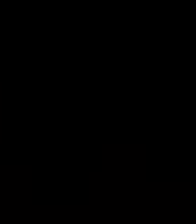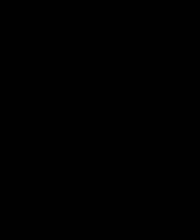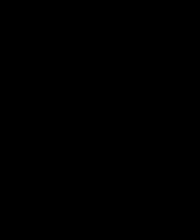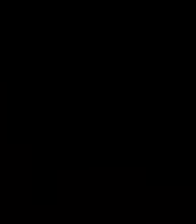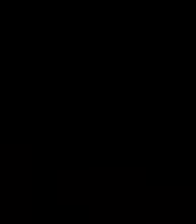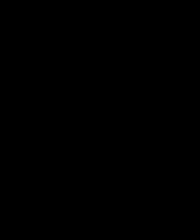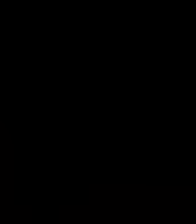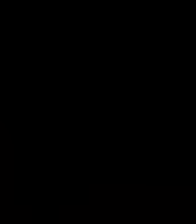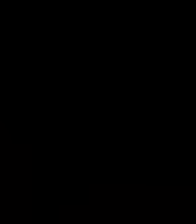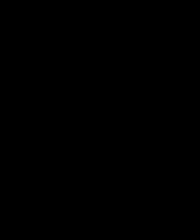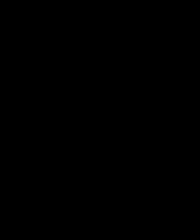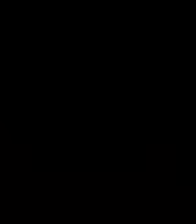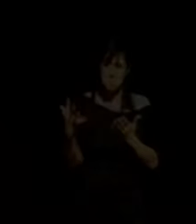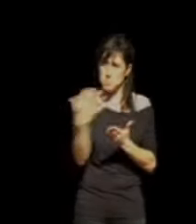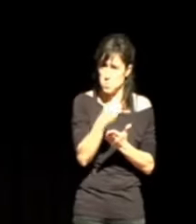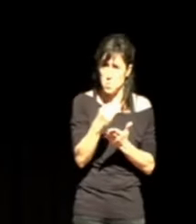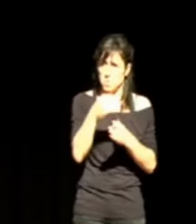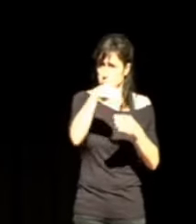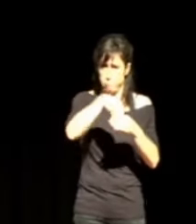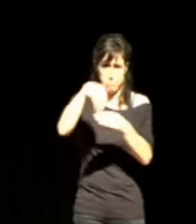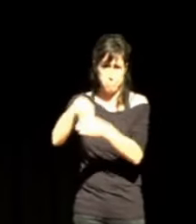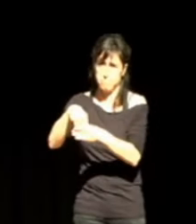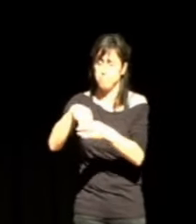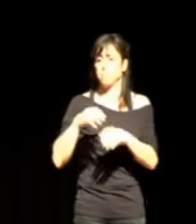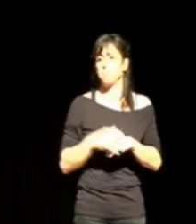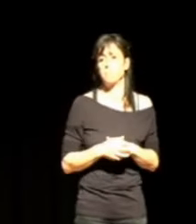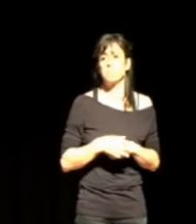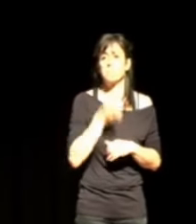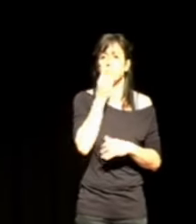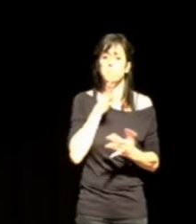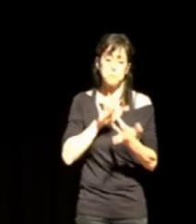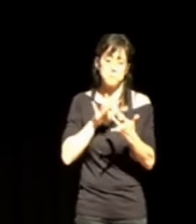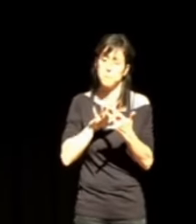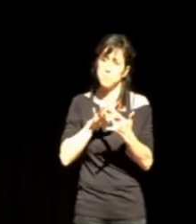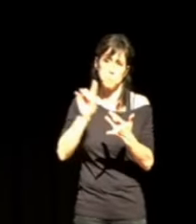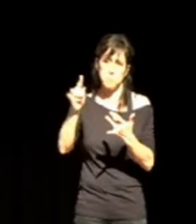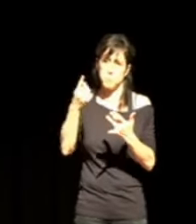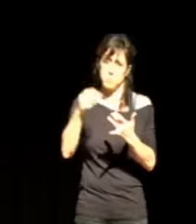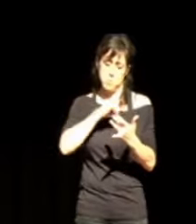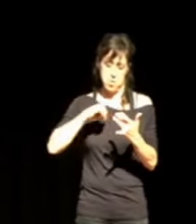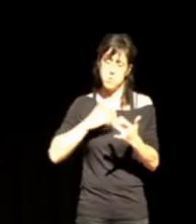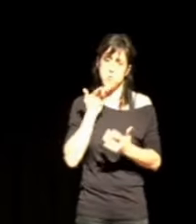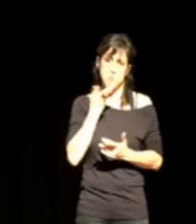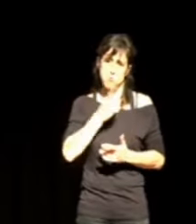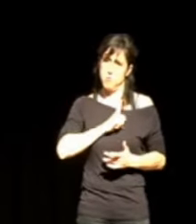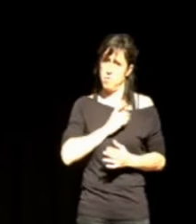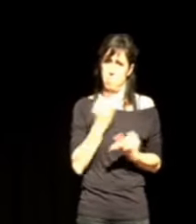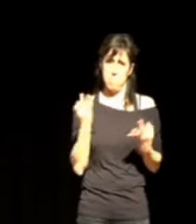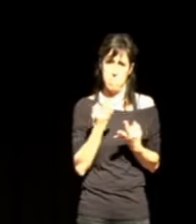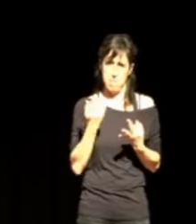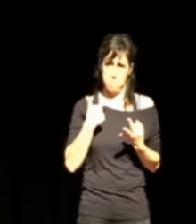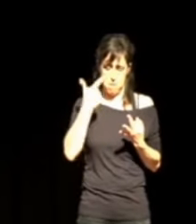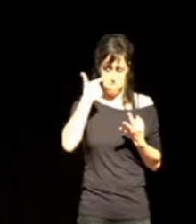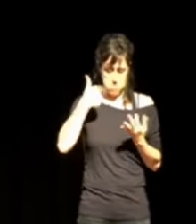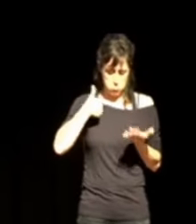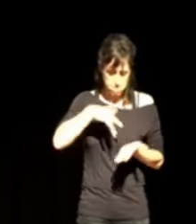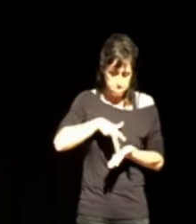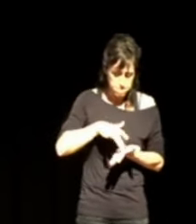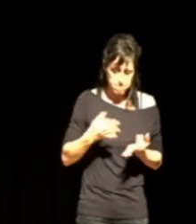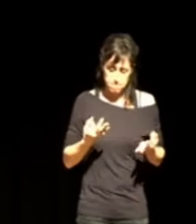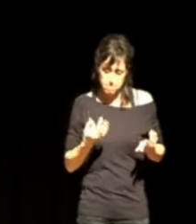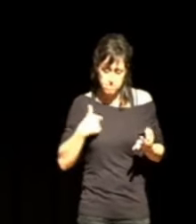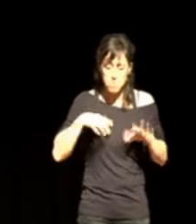libros. El buen teatro parte del autoconocimiento, de entender cómo nos sentimos, dónde estamos, de dónde